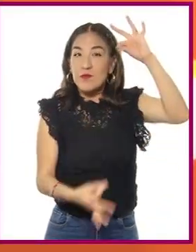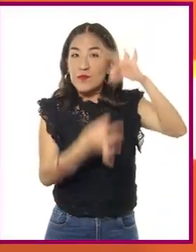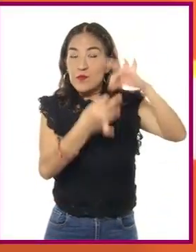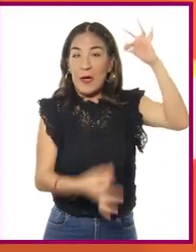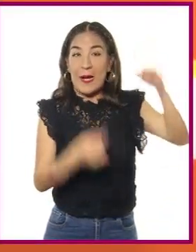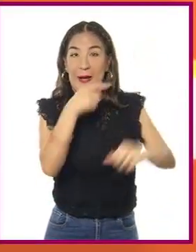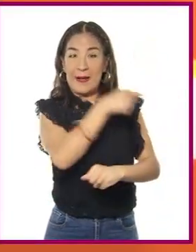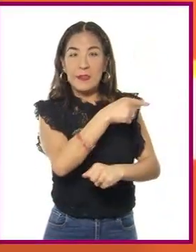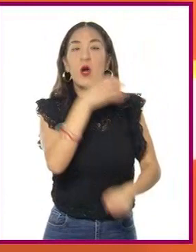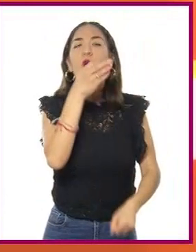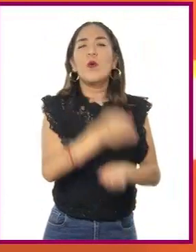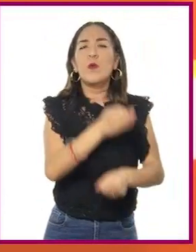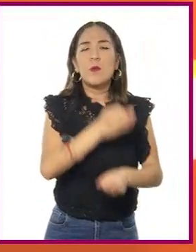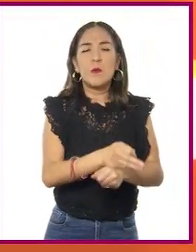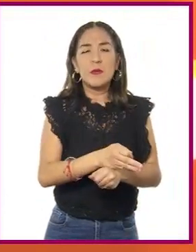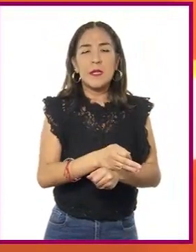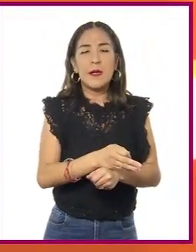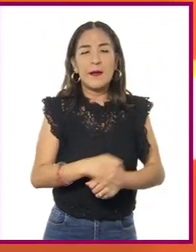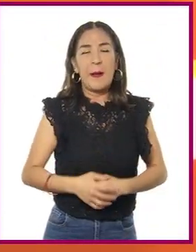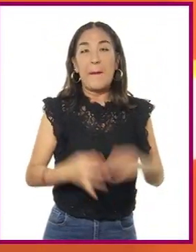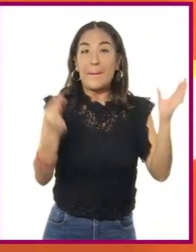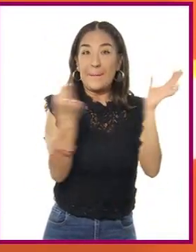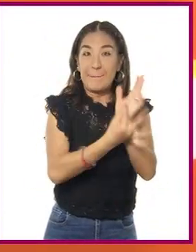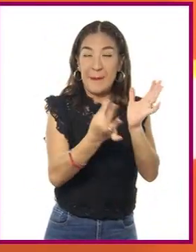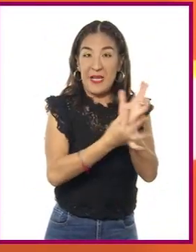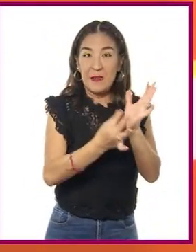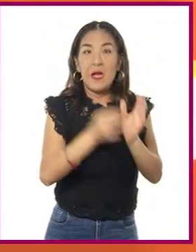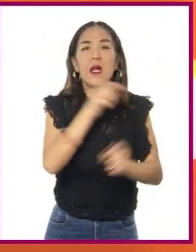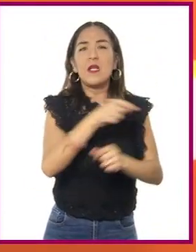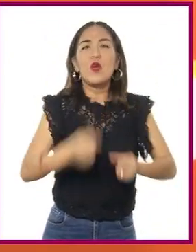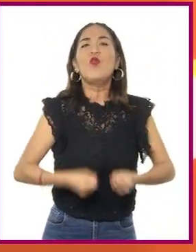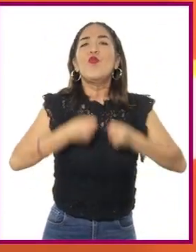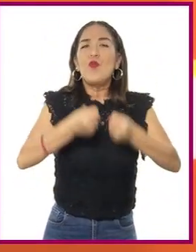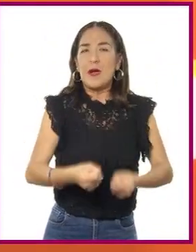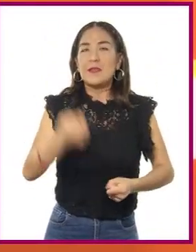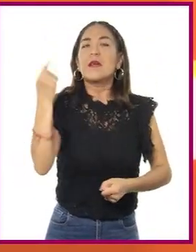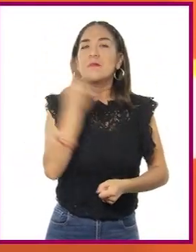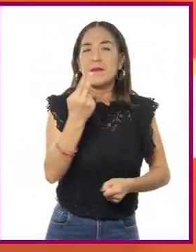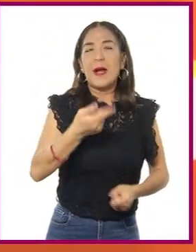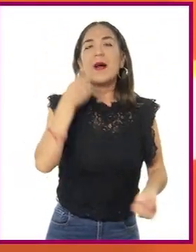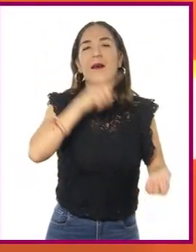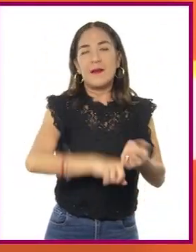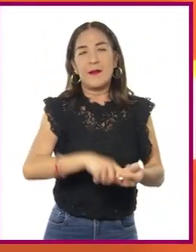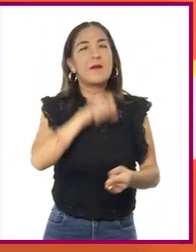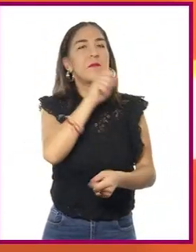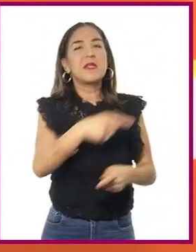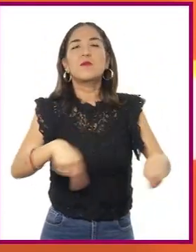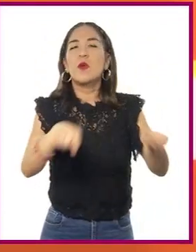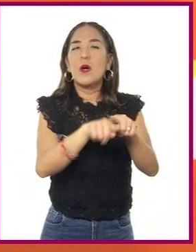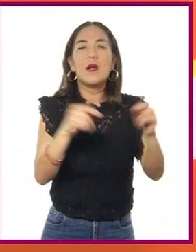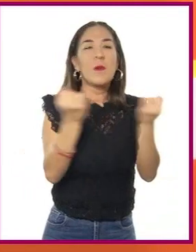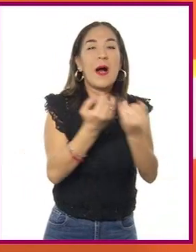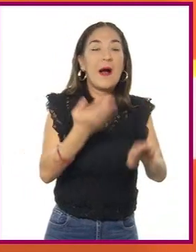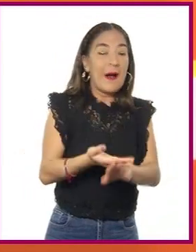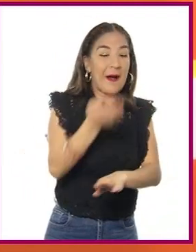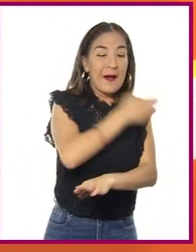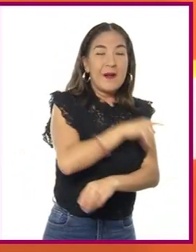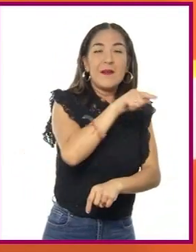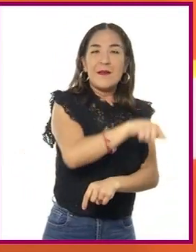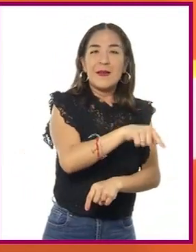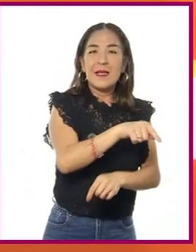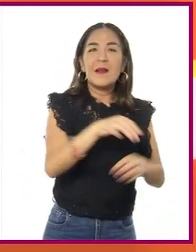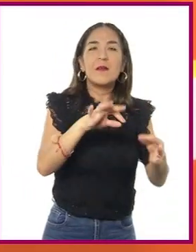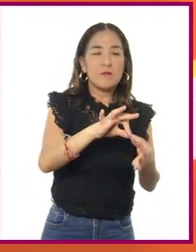elástico, en este caso un resorte de metal, la fuerza requerida es directamente proporcional a la longitud